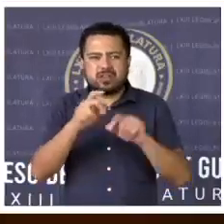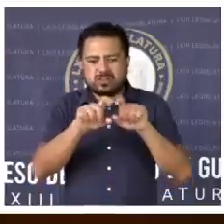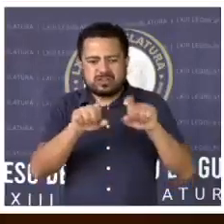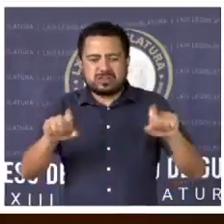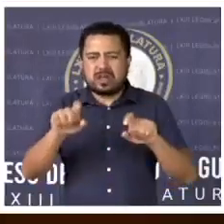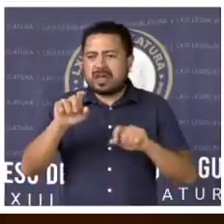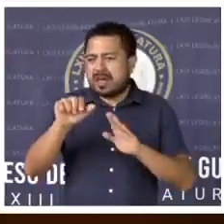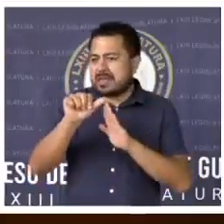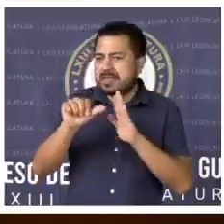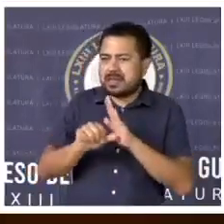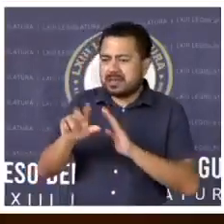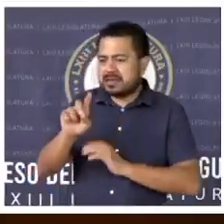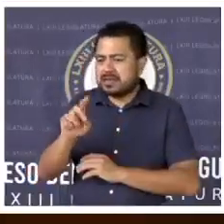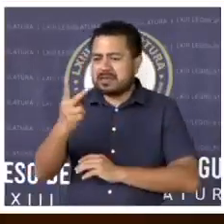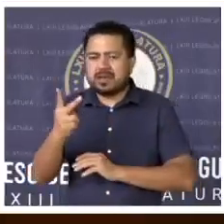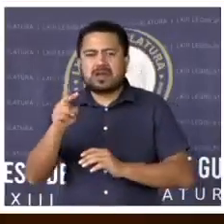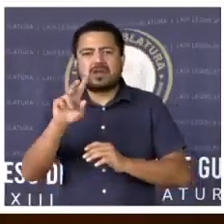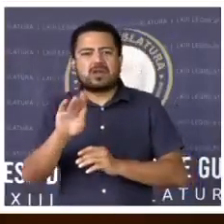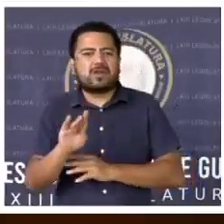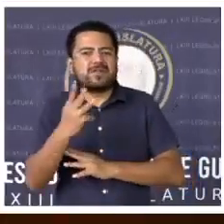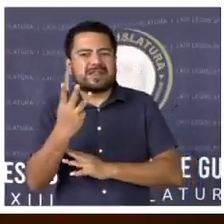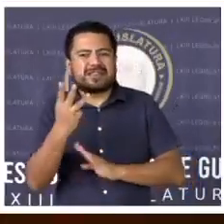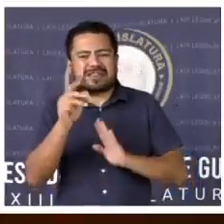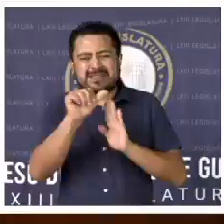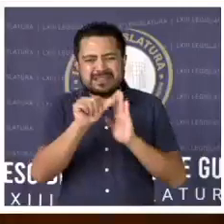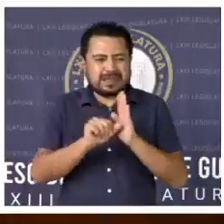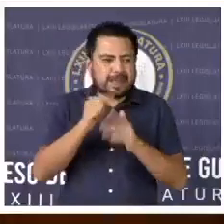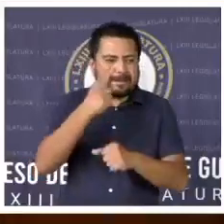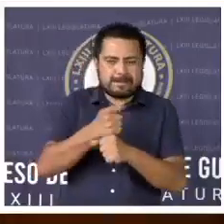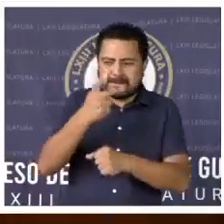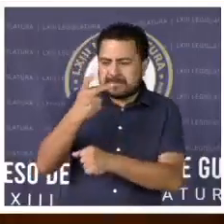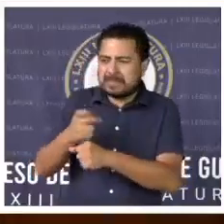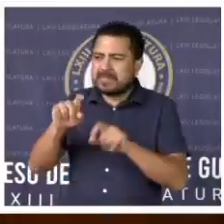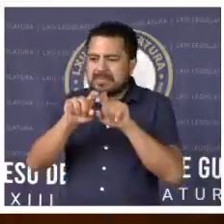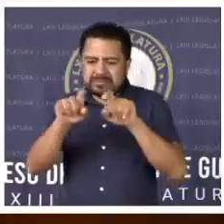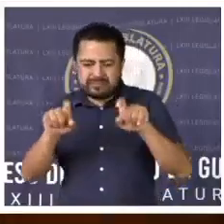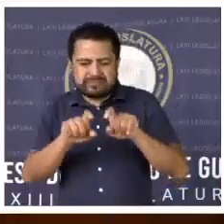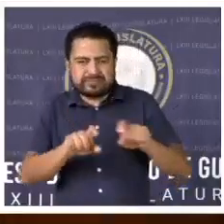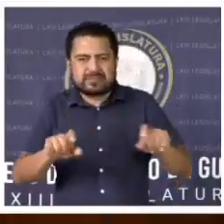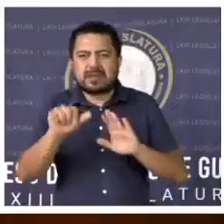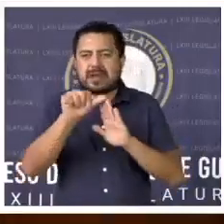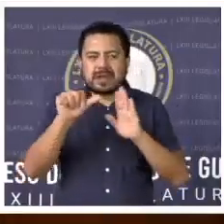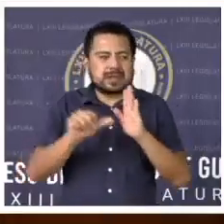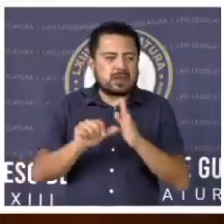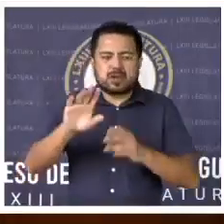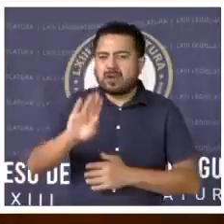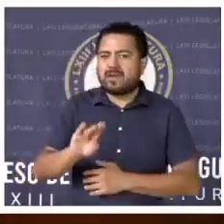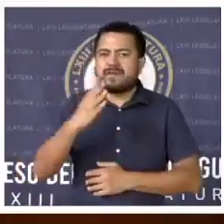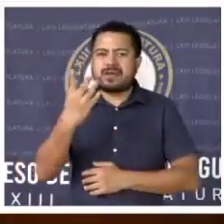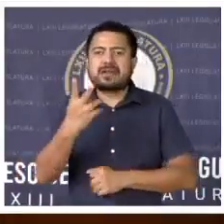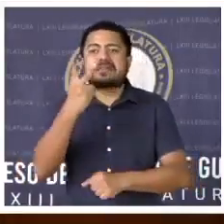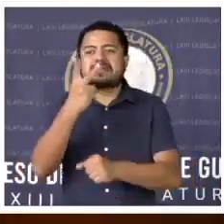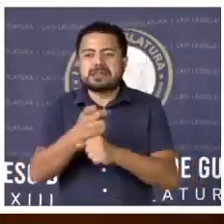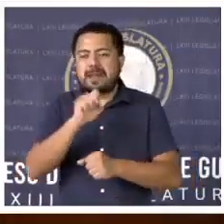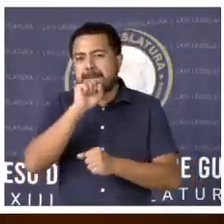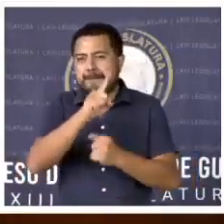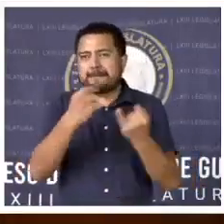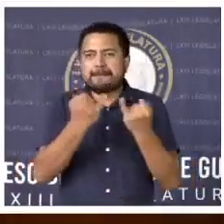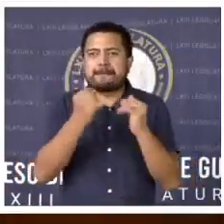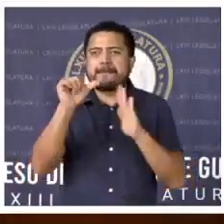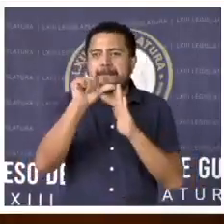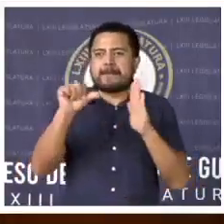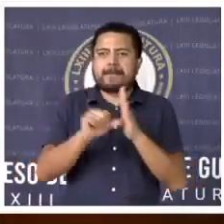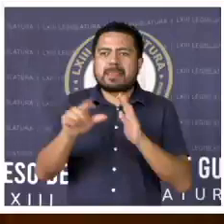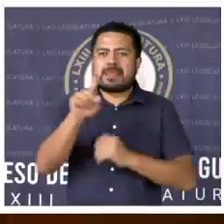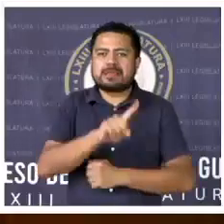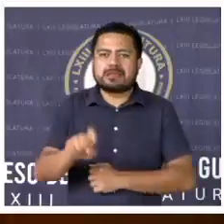artículo 32 el artículo 92 el primero y segundo párrafo del artículo 94 y el segundo párrafo del artículo